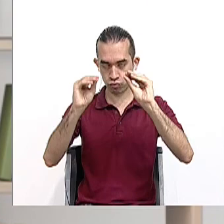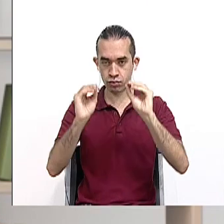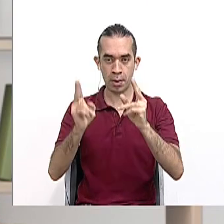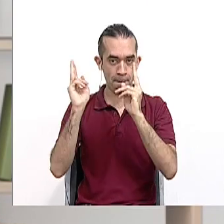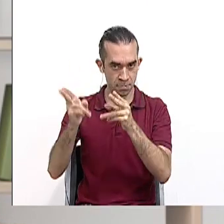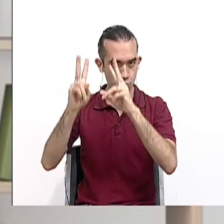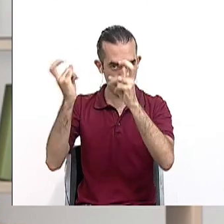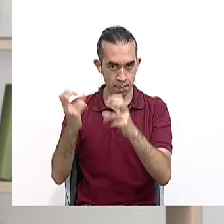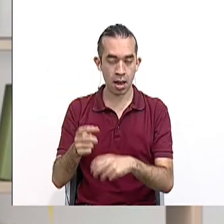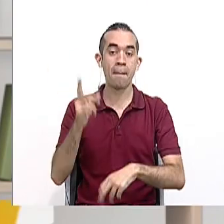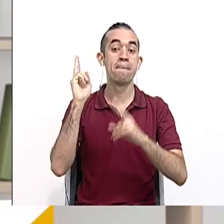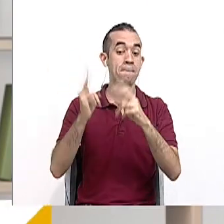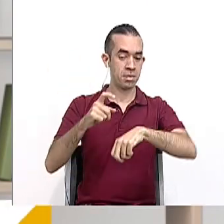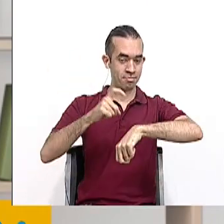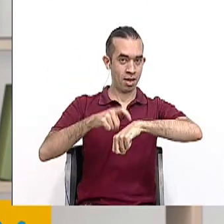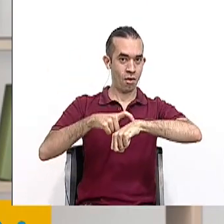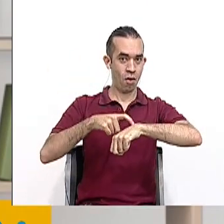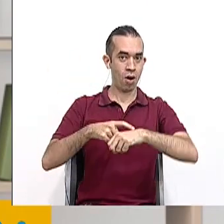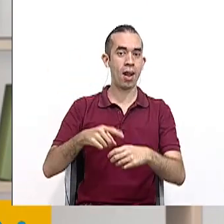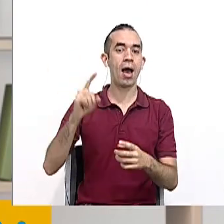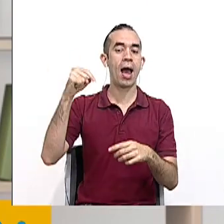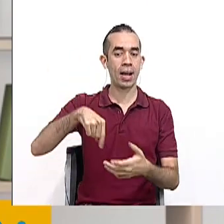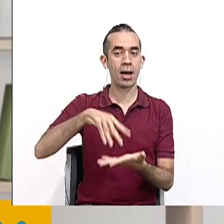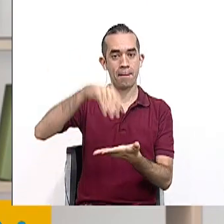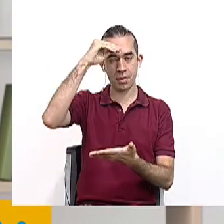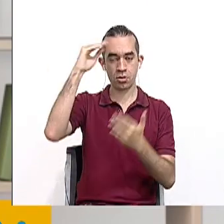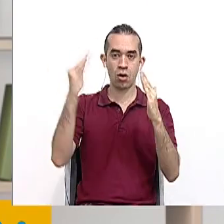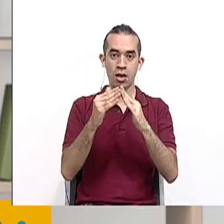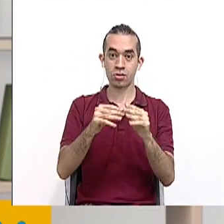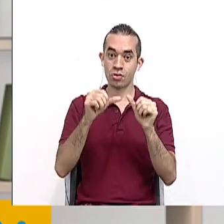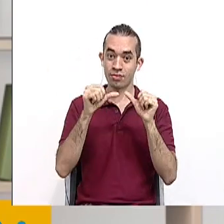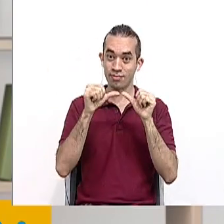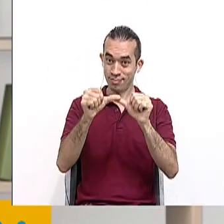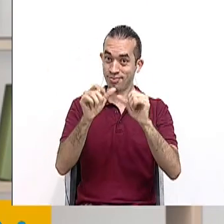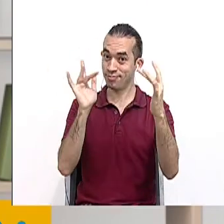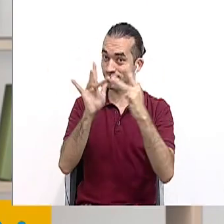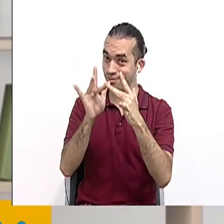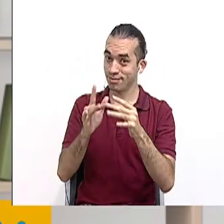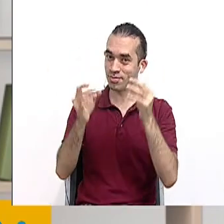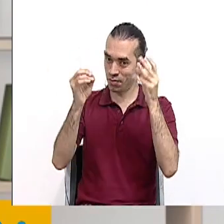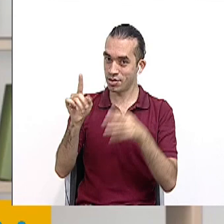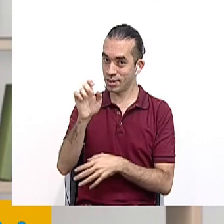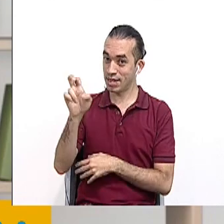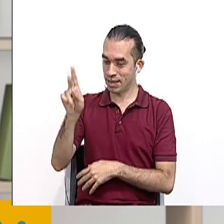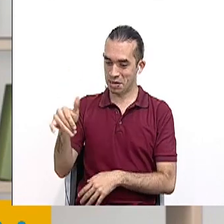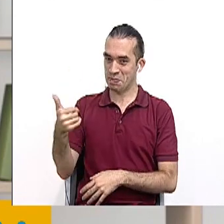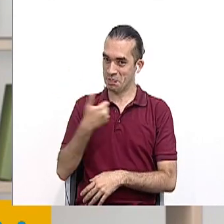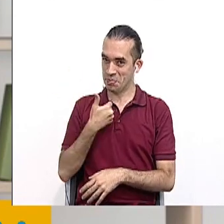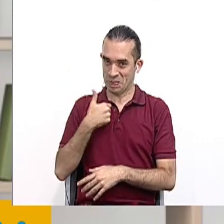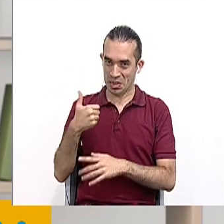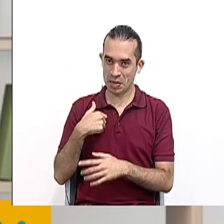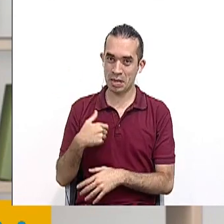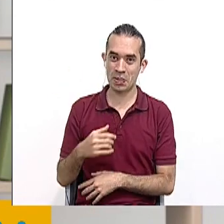Casa. Espero que se mantengan conectados, que sigue la profe Sadie también con el tema de octavo y